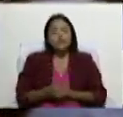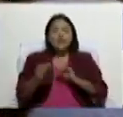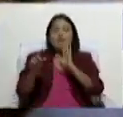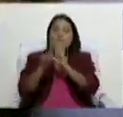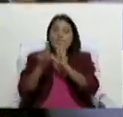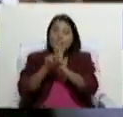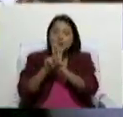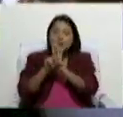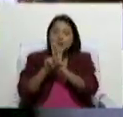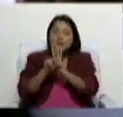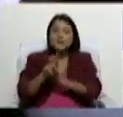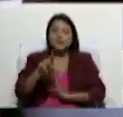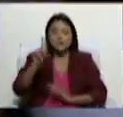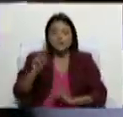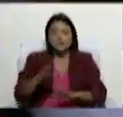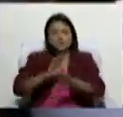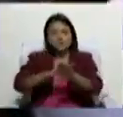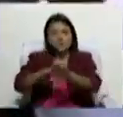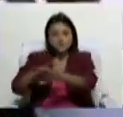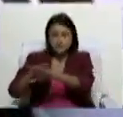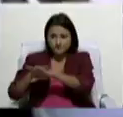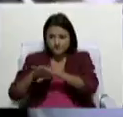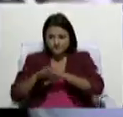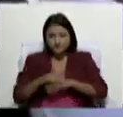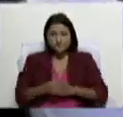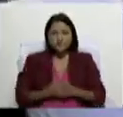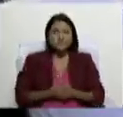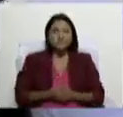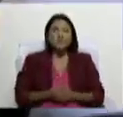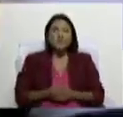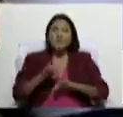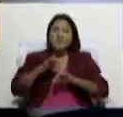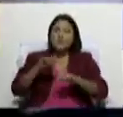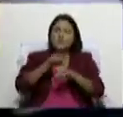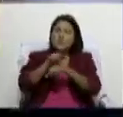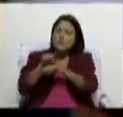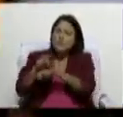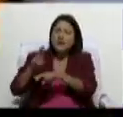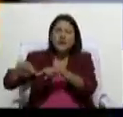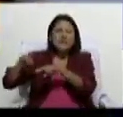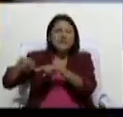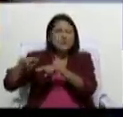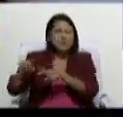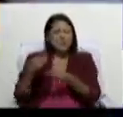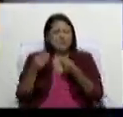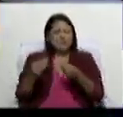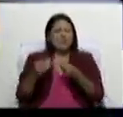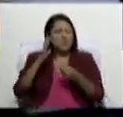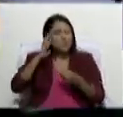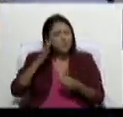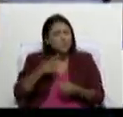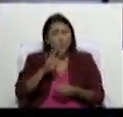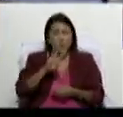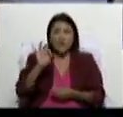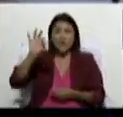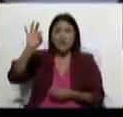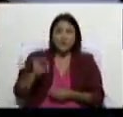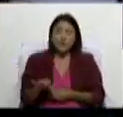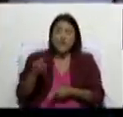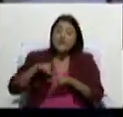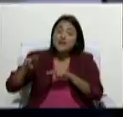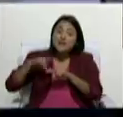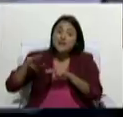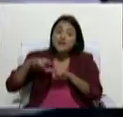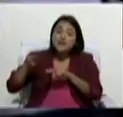es a la humanidad, que cese la masacre de los niños. ¿Cómo es posible que 40% de